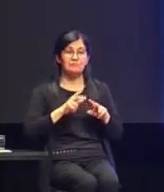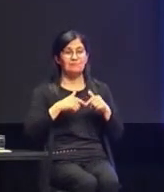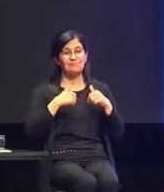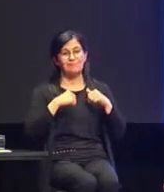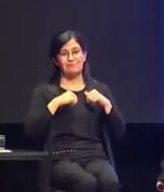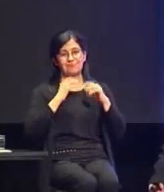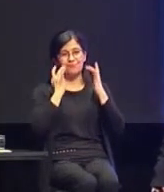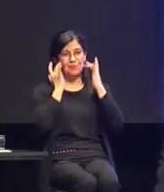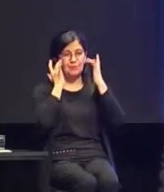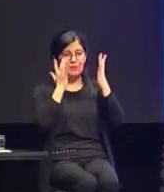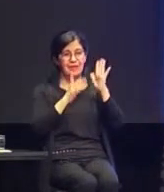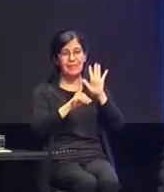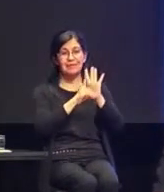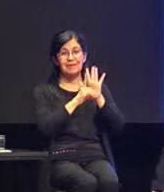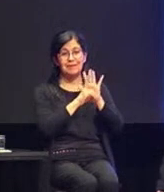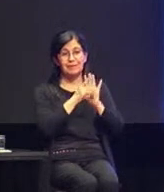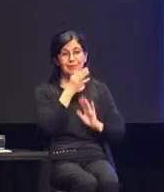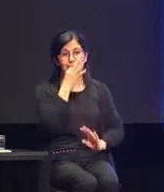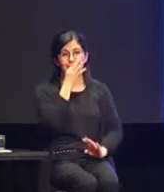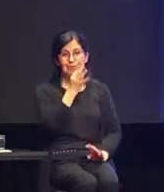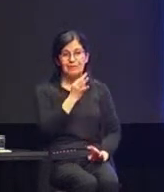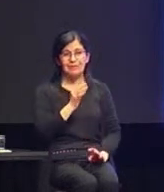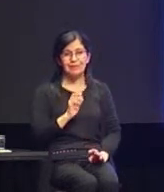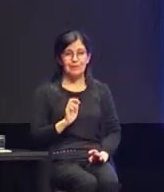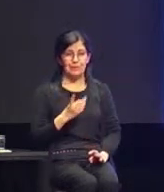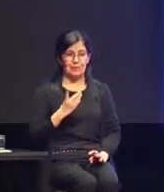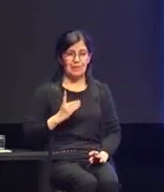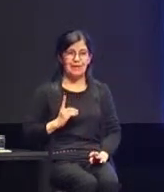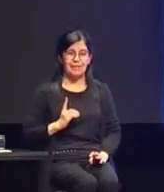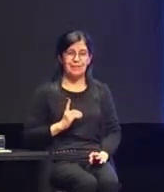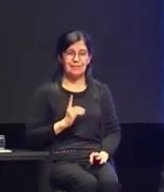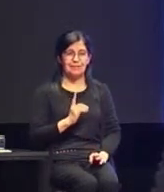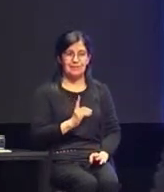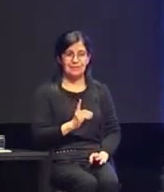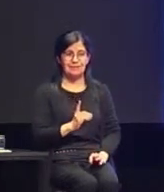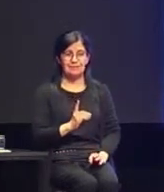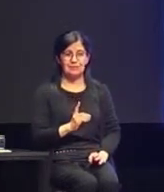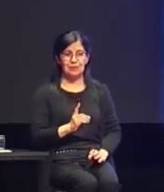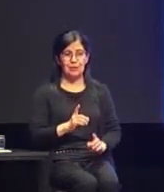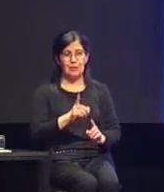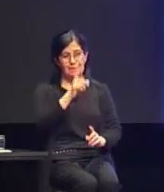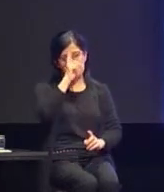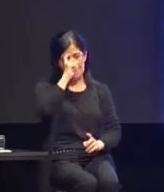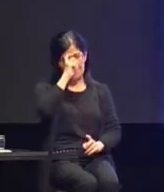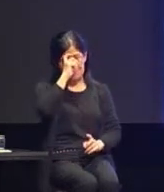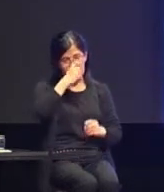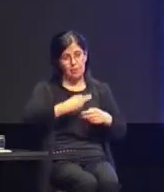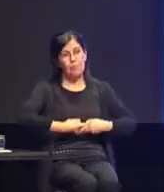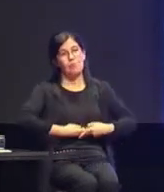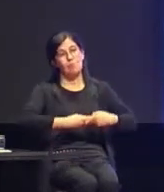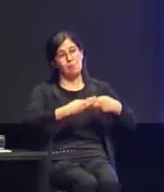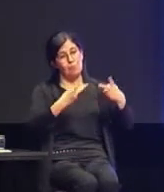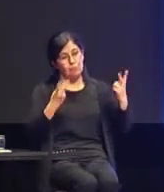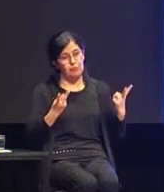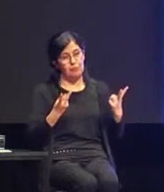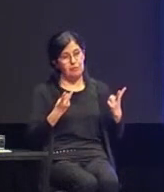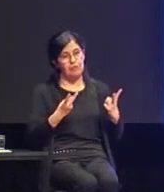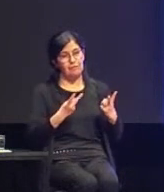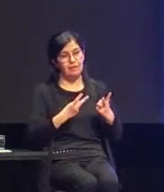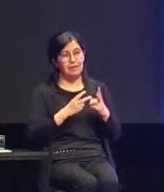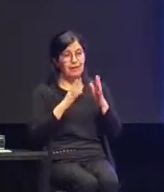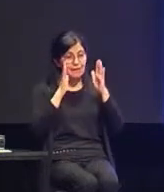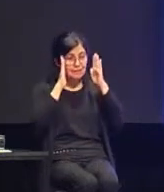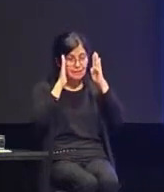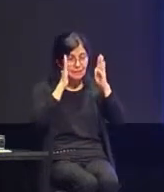decreto específico que creaba las subdirecciones del cuidado. En los hospitales públicos, que íbamos a depender de los